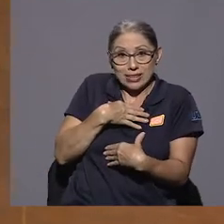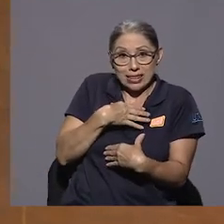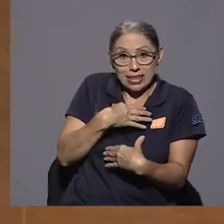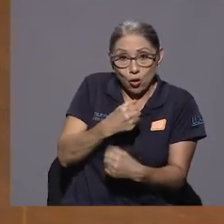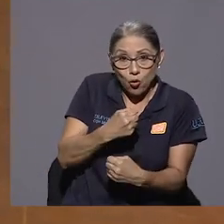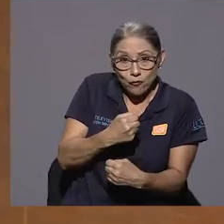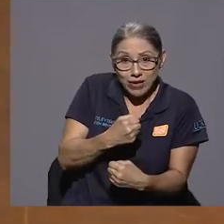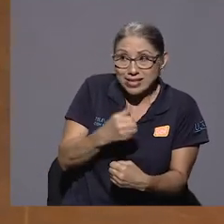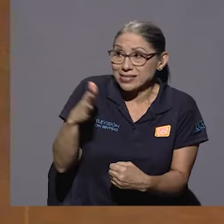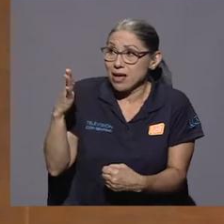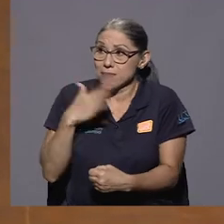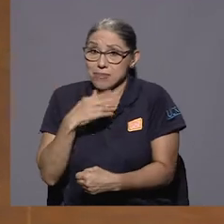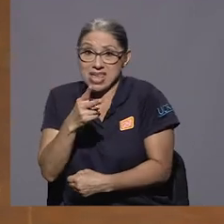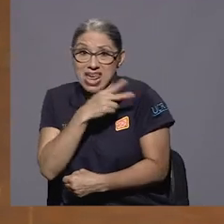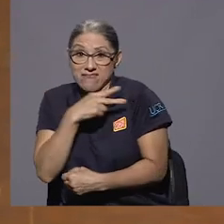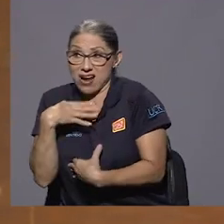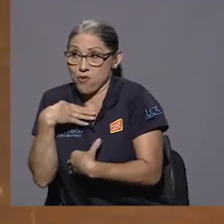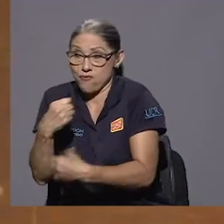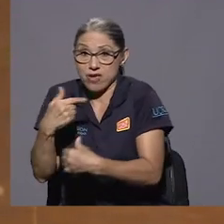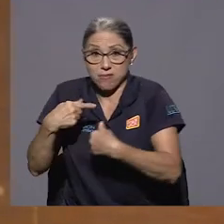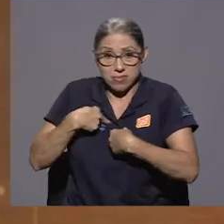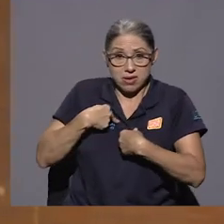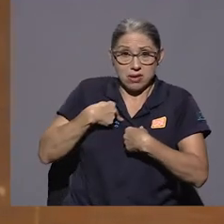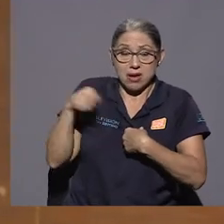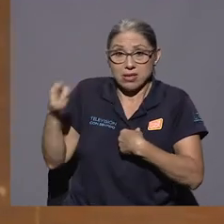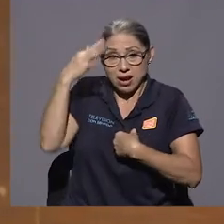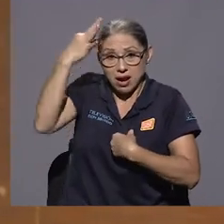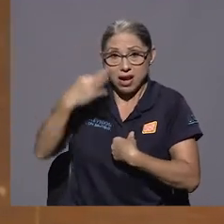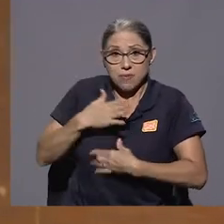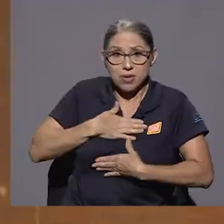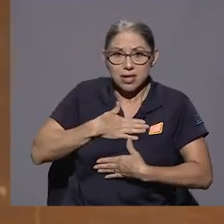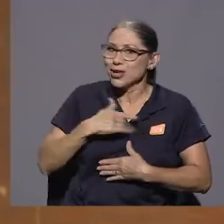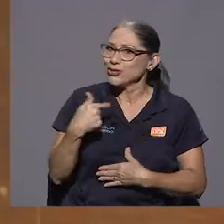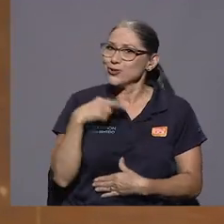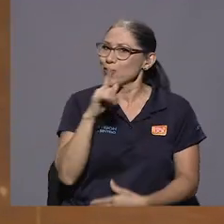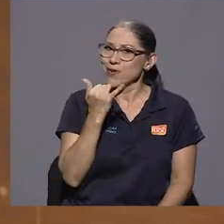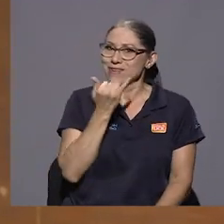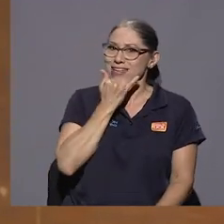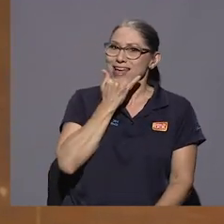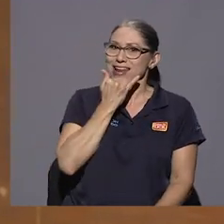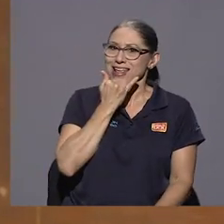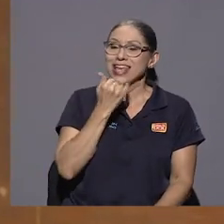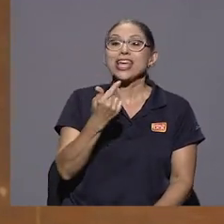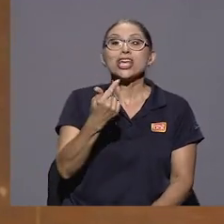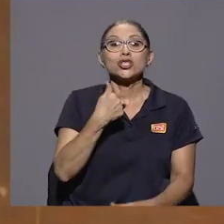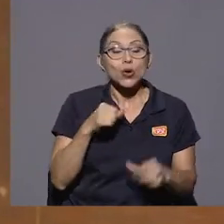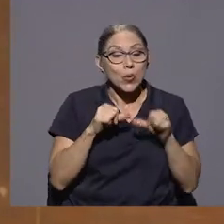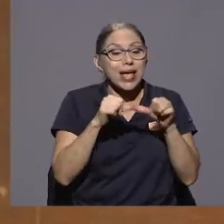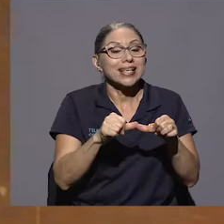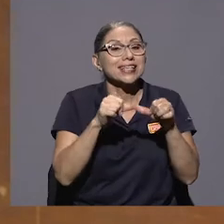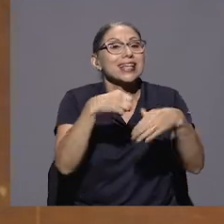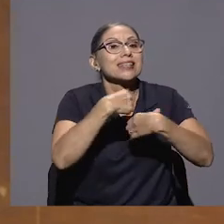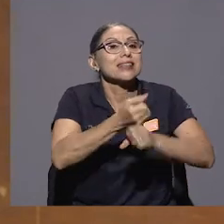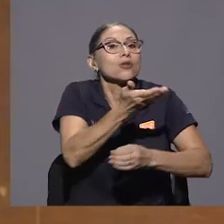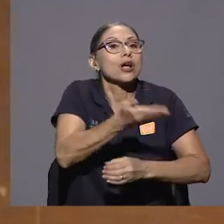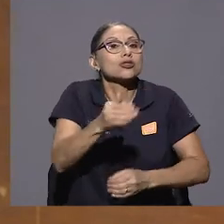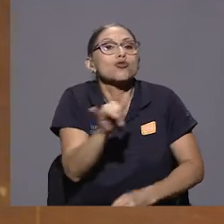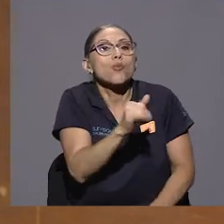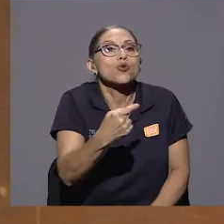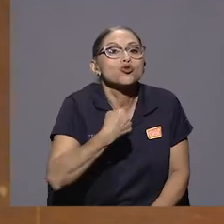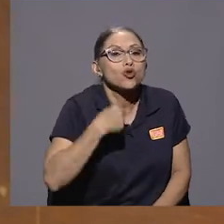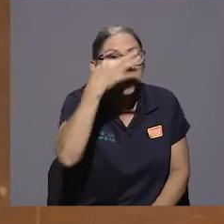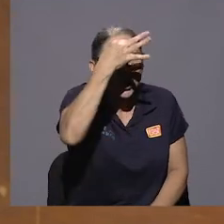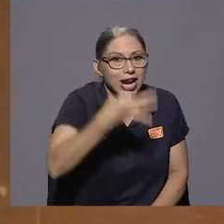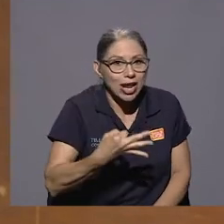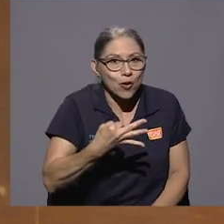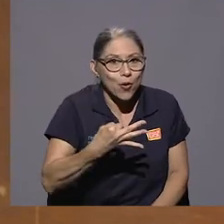jefa, si ella cree en mí, primeramente no le voy a fallar y voy a seguir haciendo las cosas como yo creo que yo las tengo que hacer, de